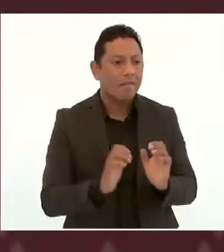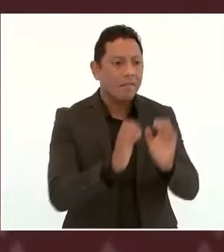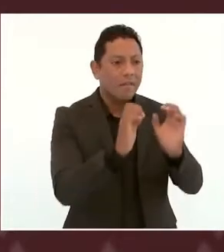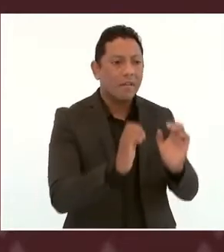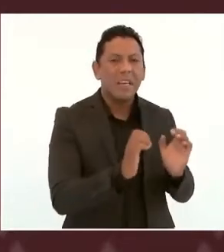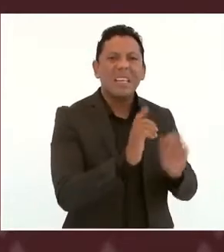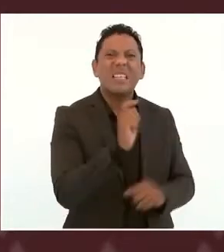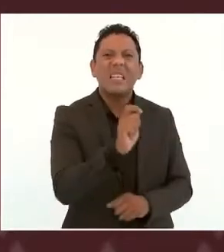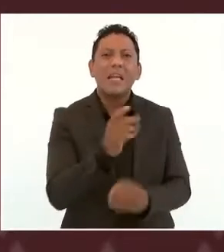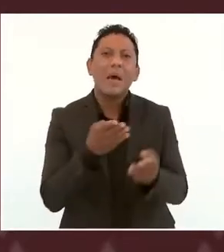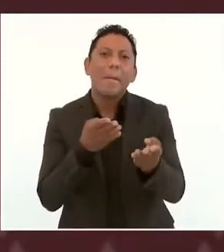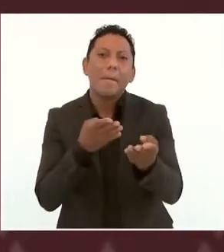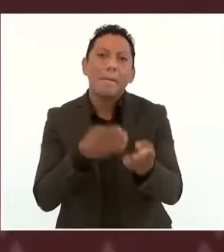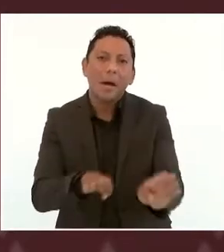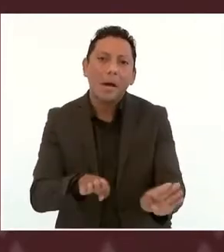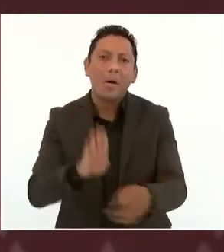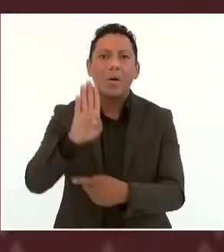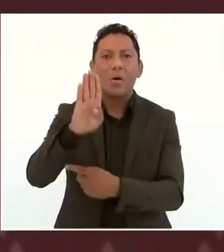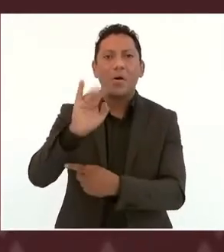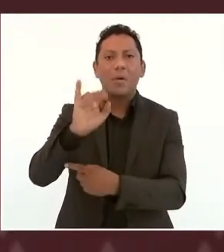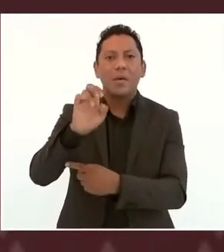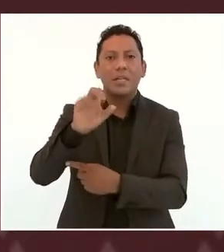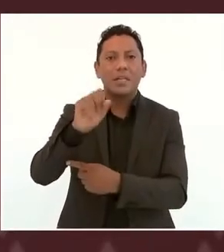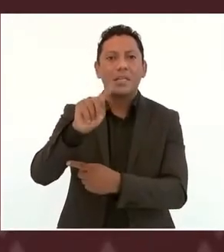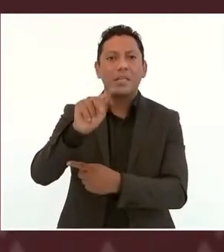Banco del Bienestar.